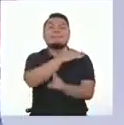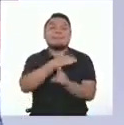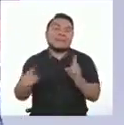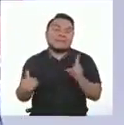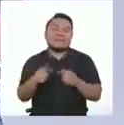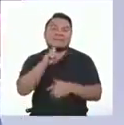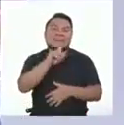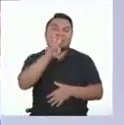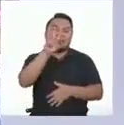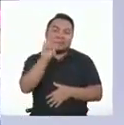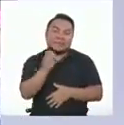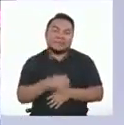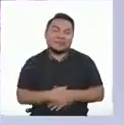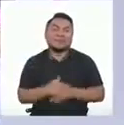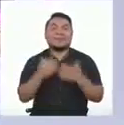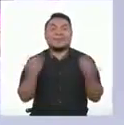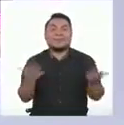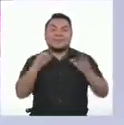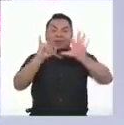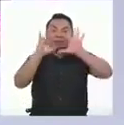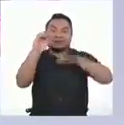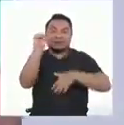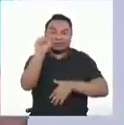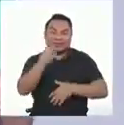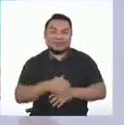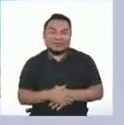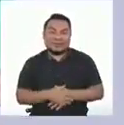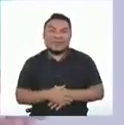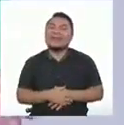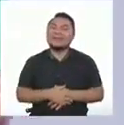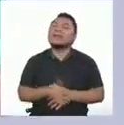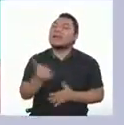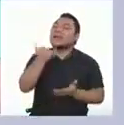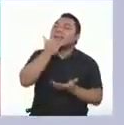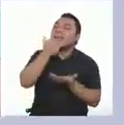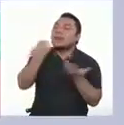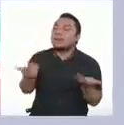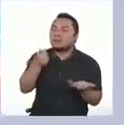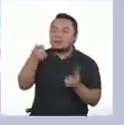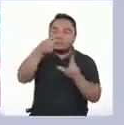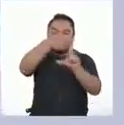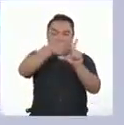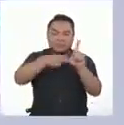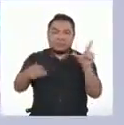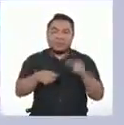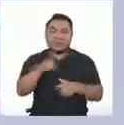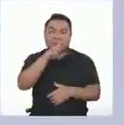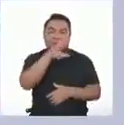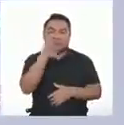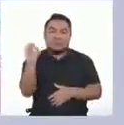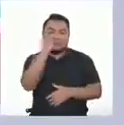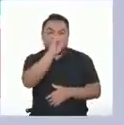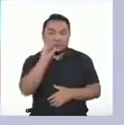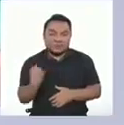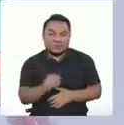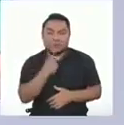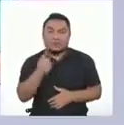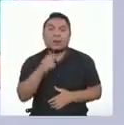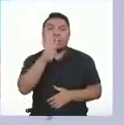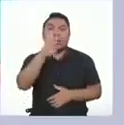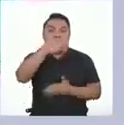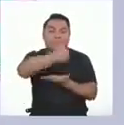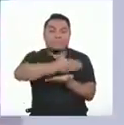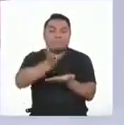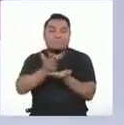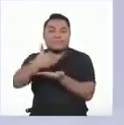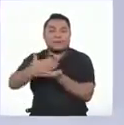de 120, es decir, 60 soles. ¿Y qué pasaría si dividimos el 100% en 4